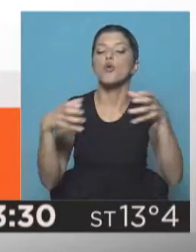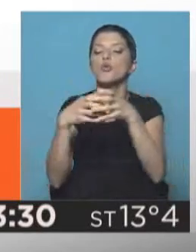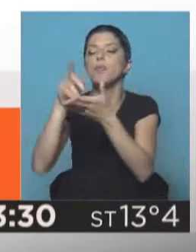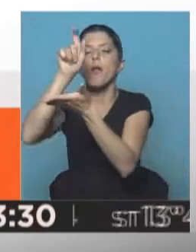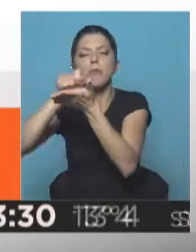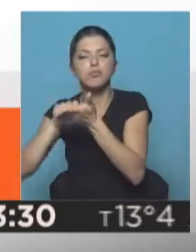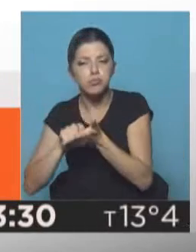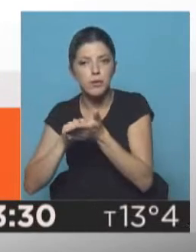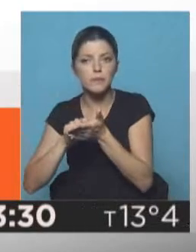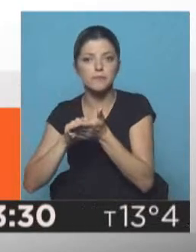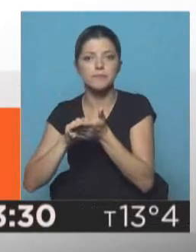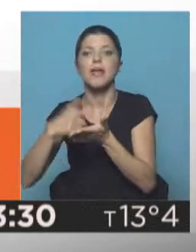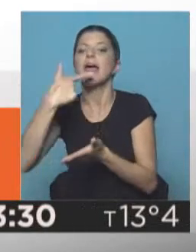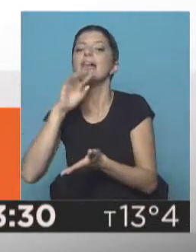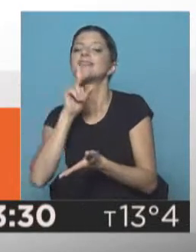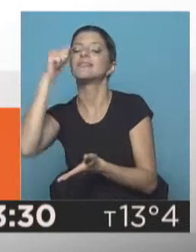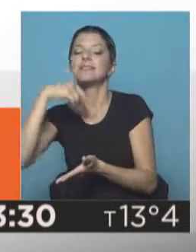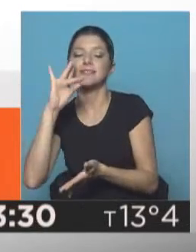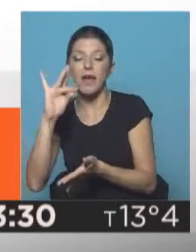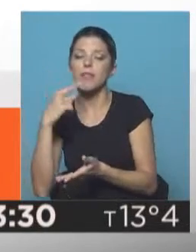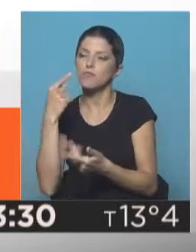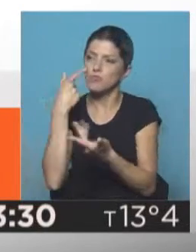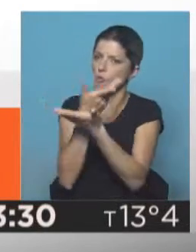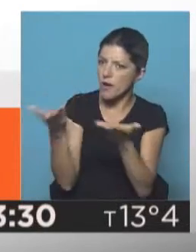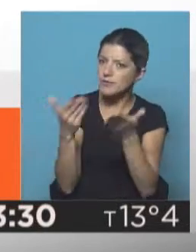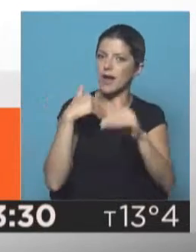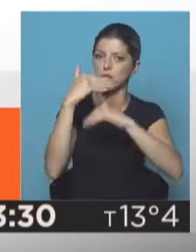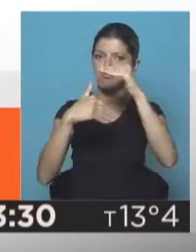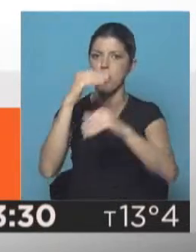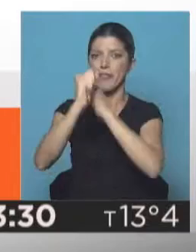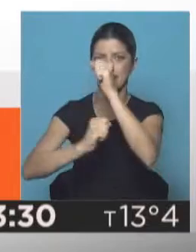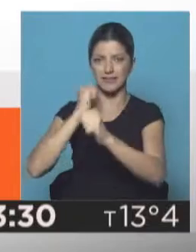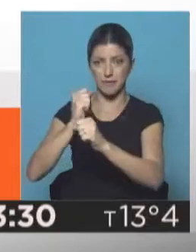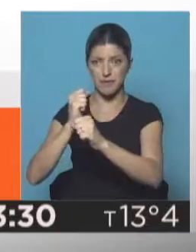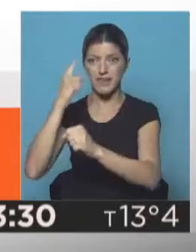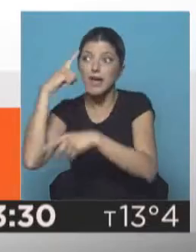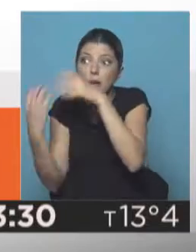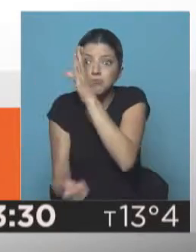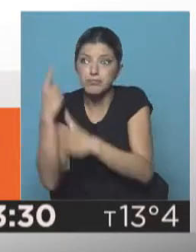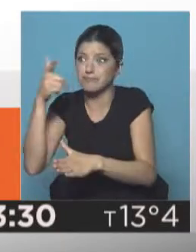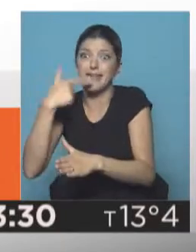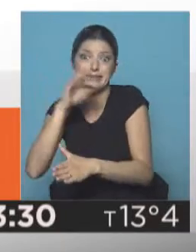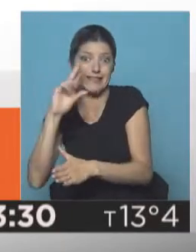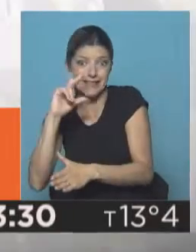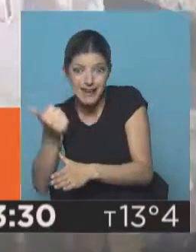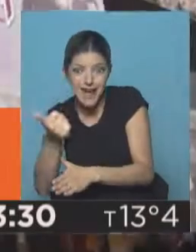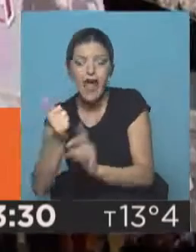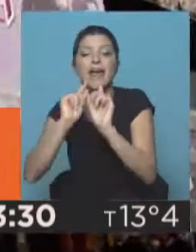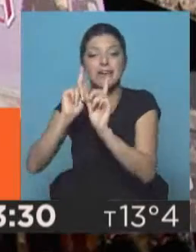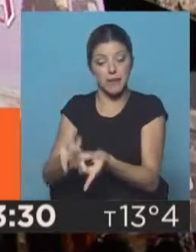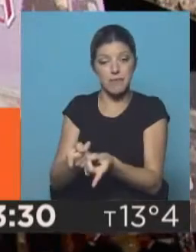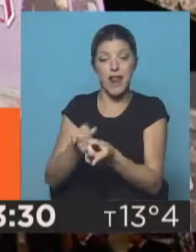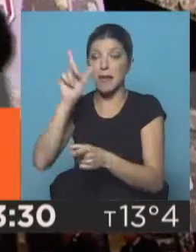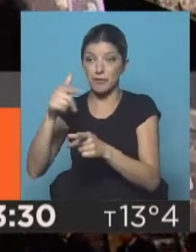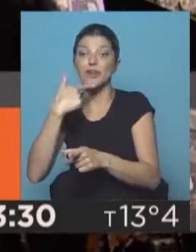calificación Standard & Poor's como resultado del crecimiento de las empresas originarias del país vecino y la contribución del consumo de los